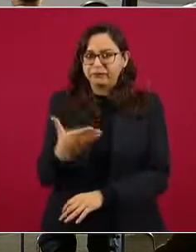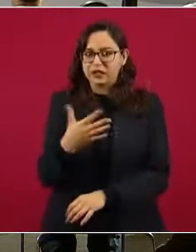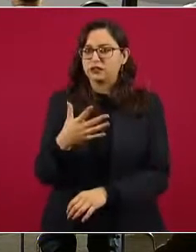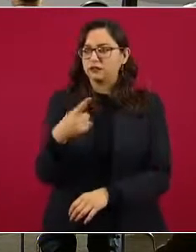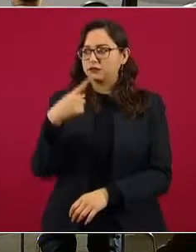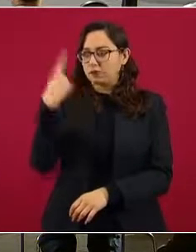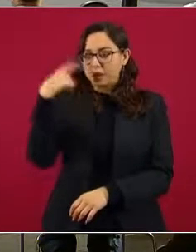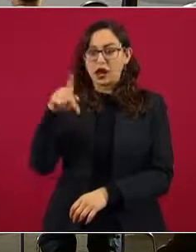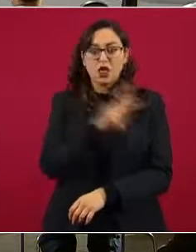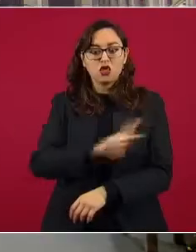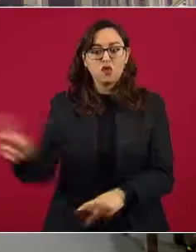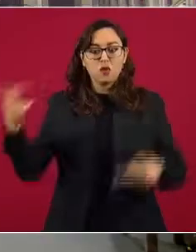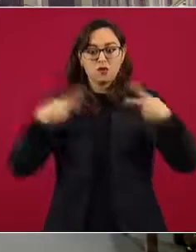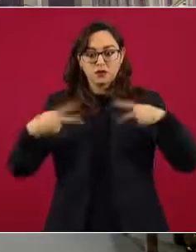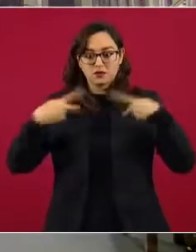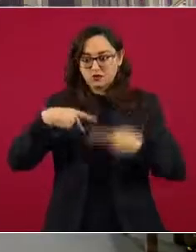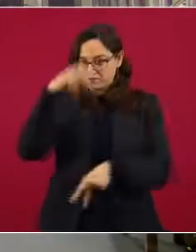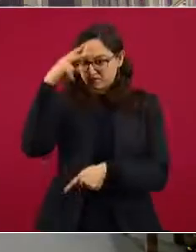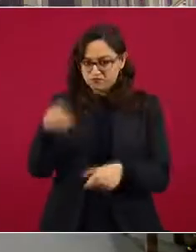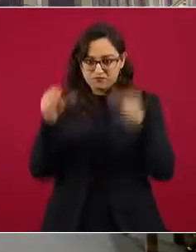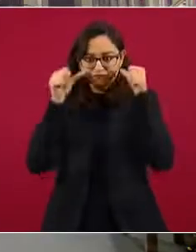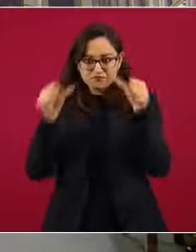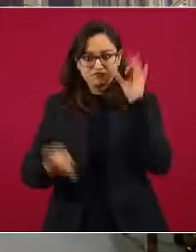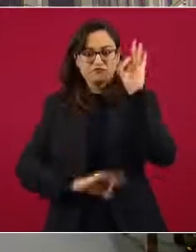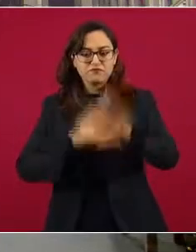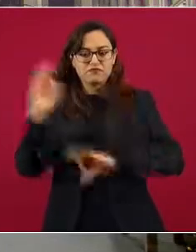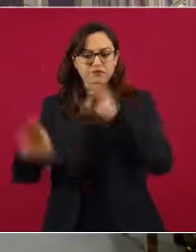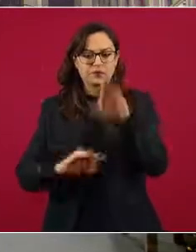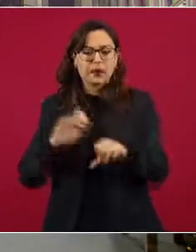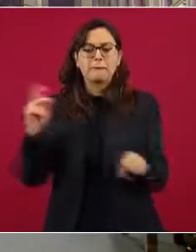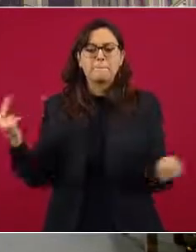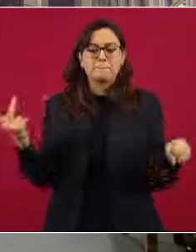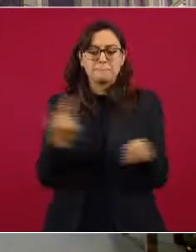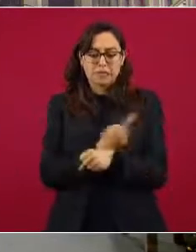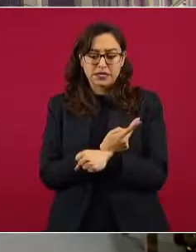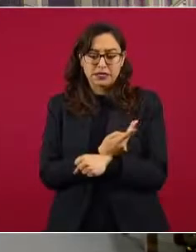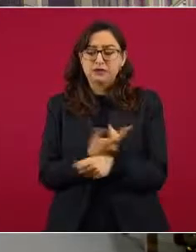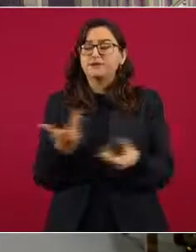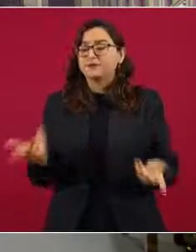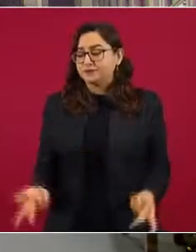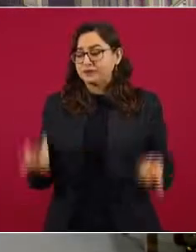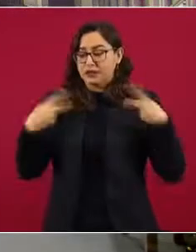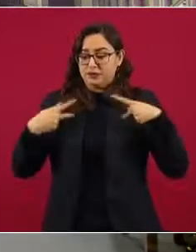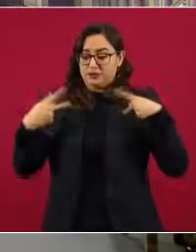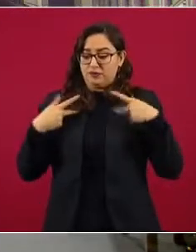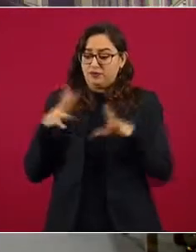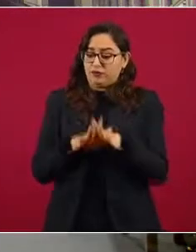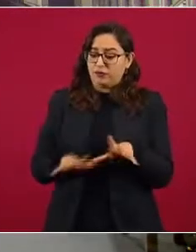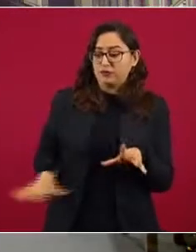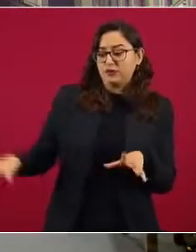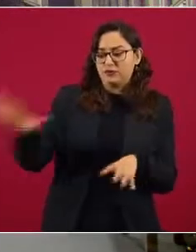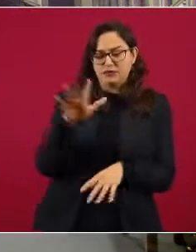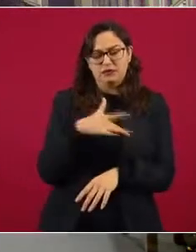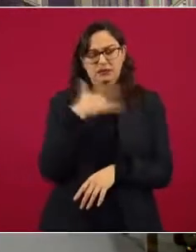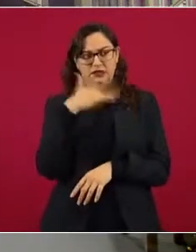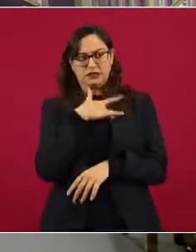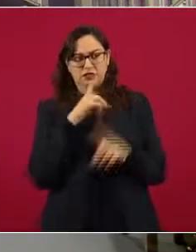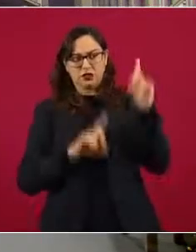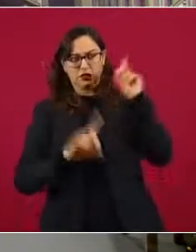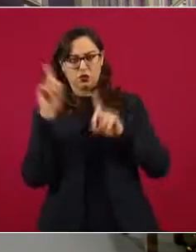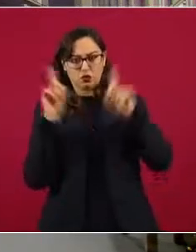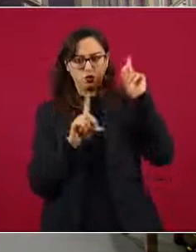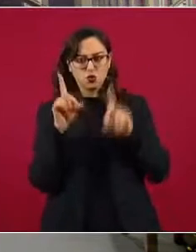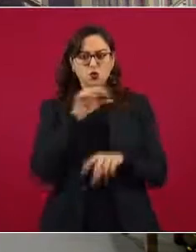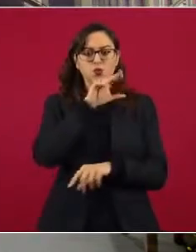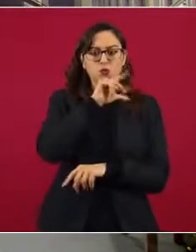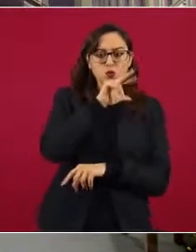En consecuencia, una de las inquietudes que ha tenido la población con base en esta vacuna también, que